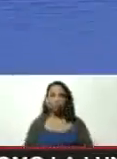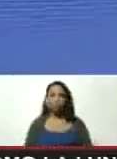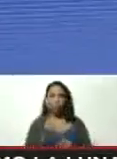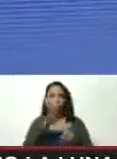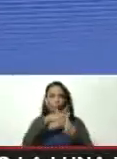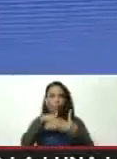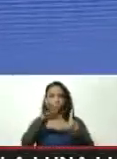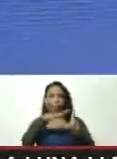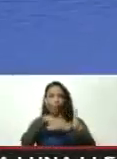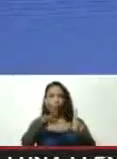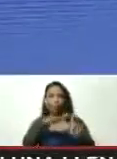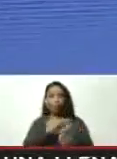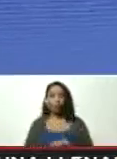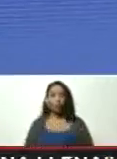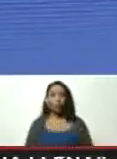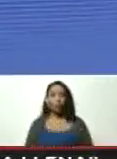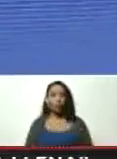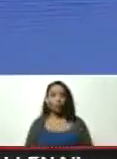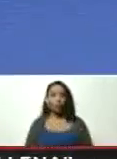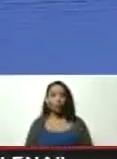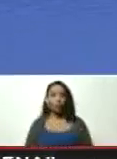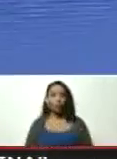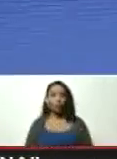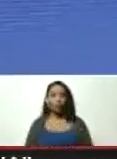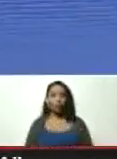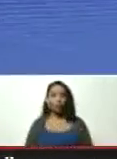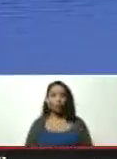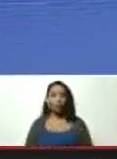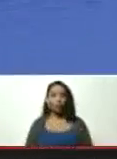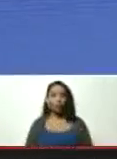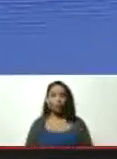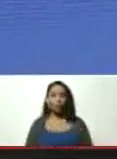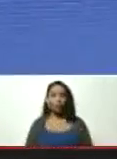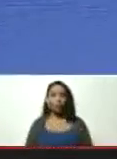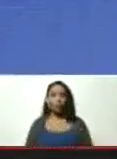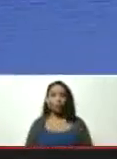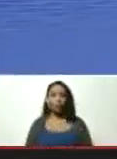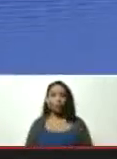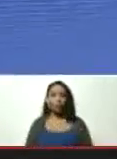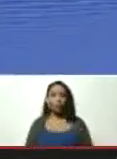conspiraciones, golpes, persecuciones, bloqueos, sanciones.